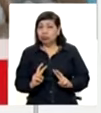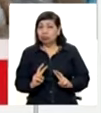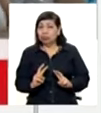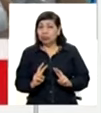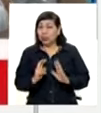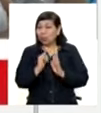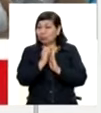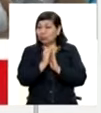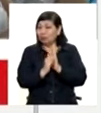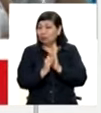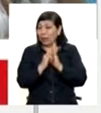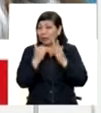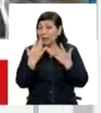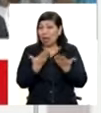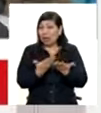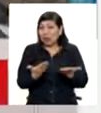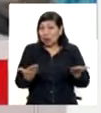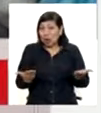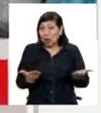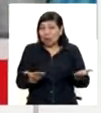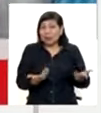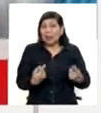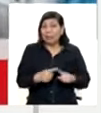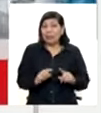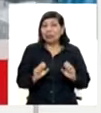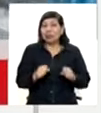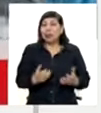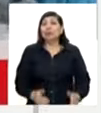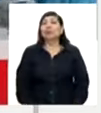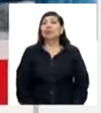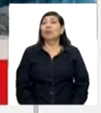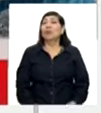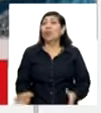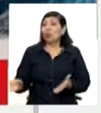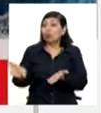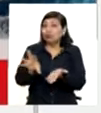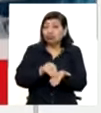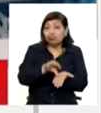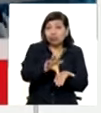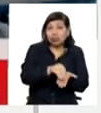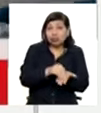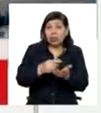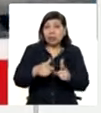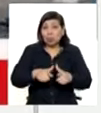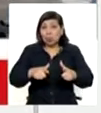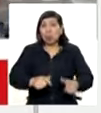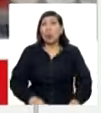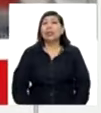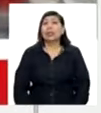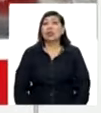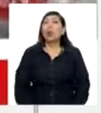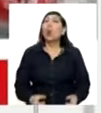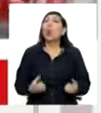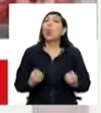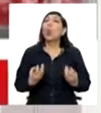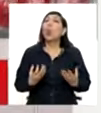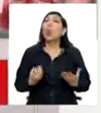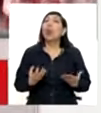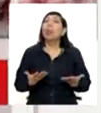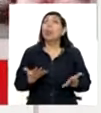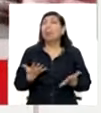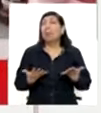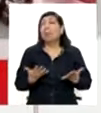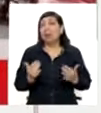nuestras imágenes con todos ya los insumos que se ha logrado acopiar en este punto. ¿Cuánto ya más o